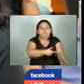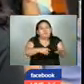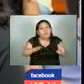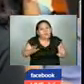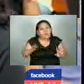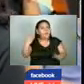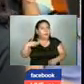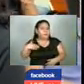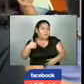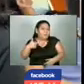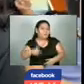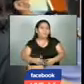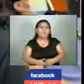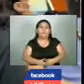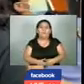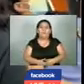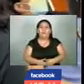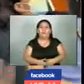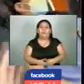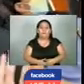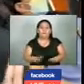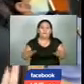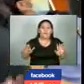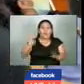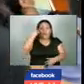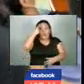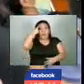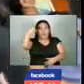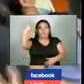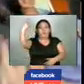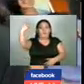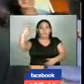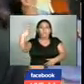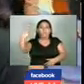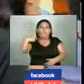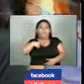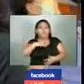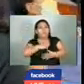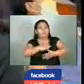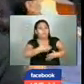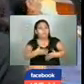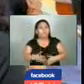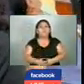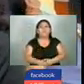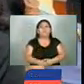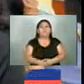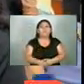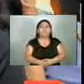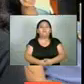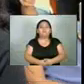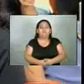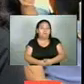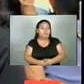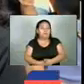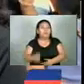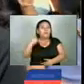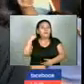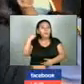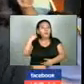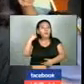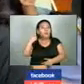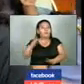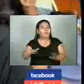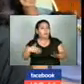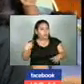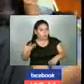fue una buena experiencia, la verdad. Era como un sueño para mí también poder donar sangre. Sí, es realmente importante y más